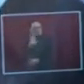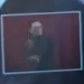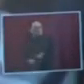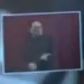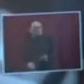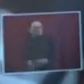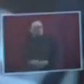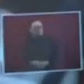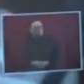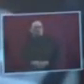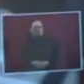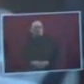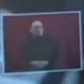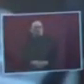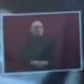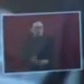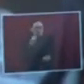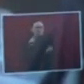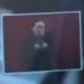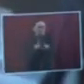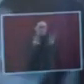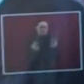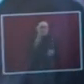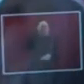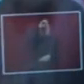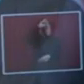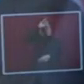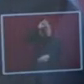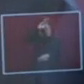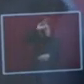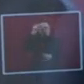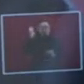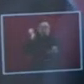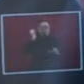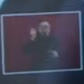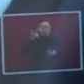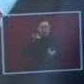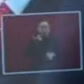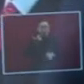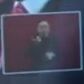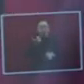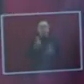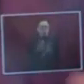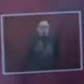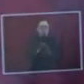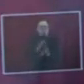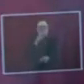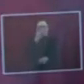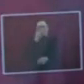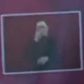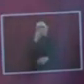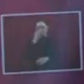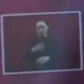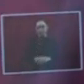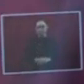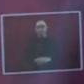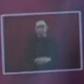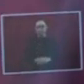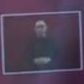padres y a los maestros. Y van a ser ellos los que van a ser encargados de construir